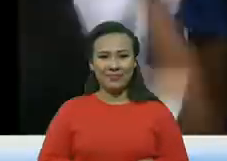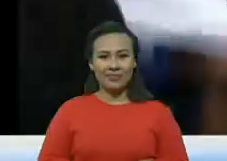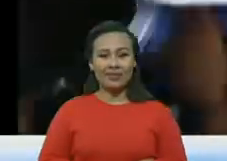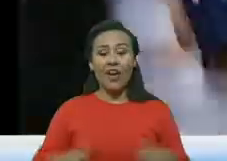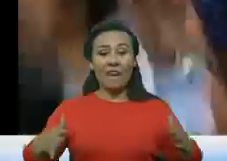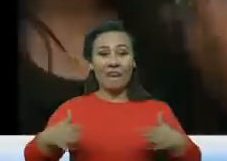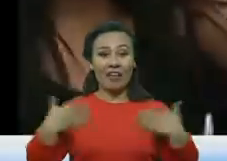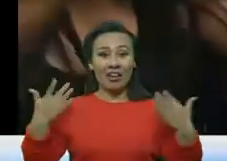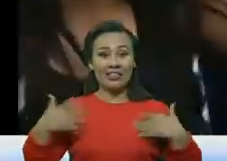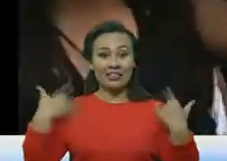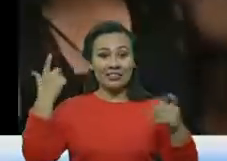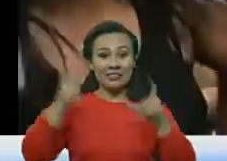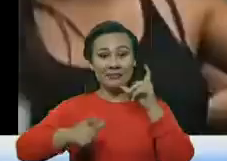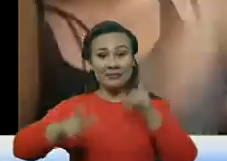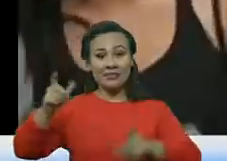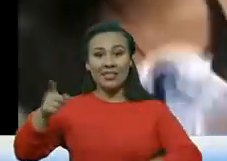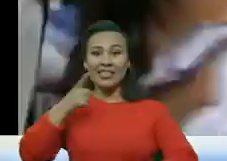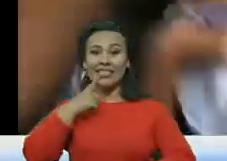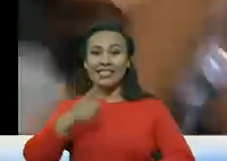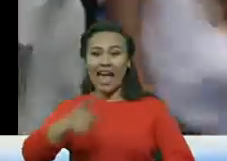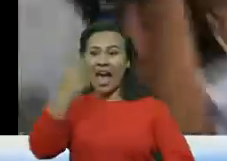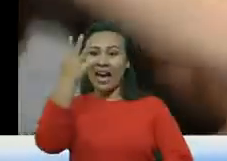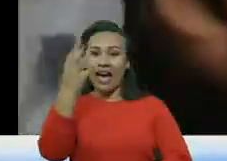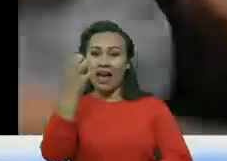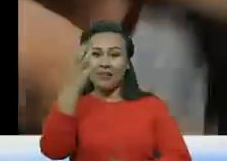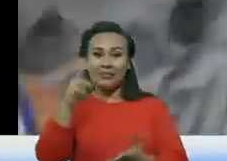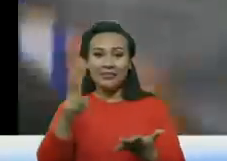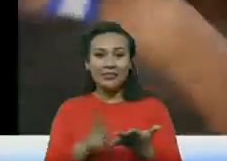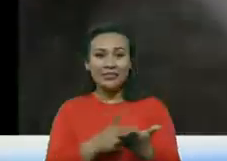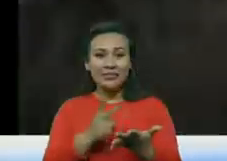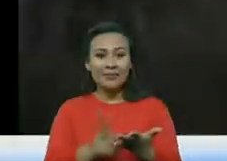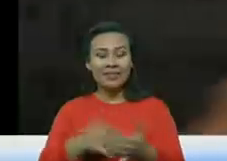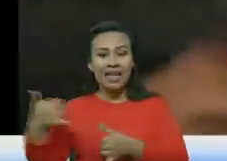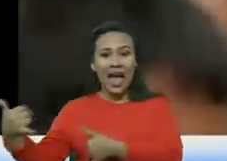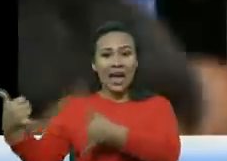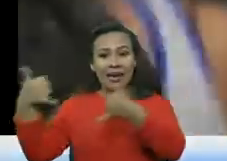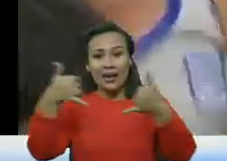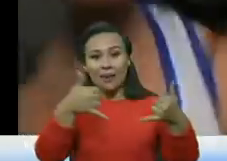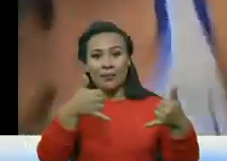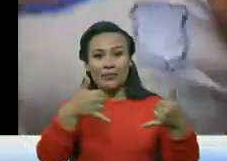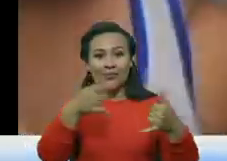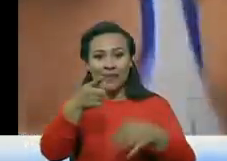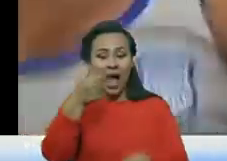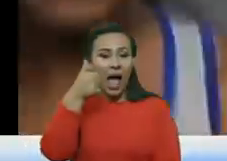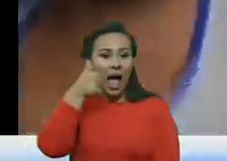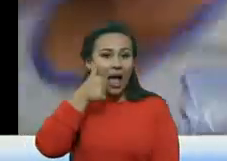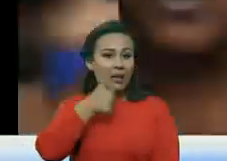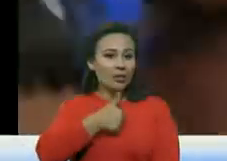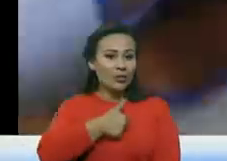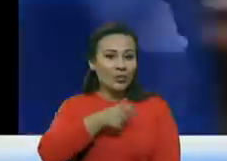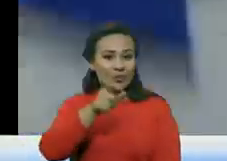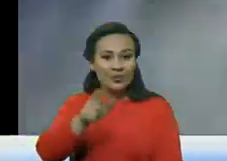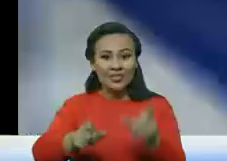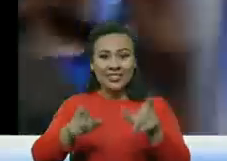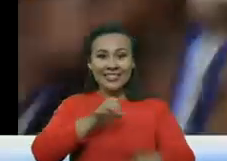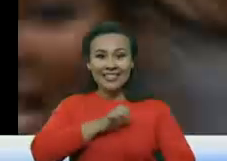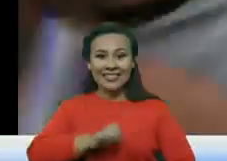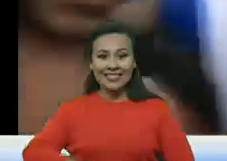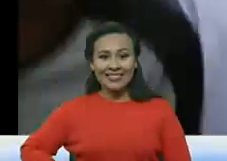Estaban felices. Era la corona número 14 para los azules, para los eléctricos.